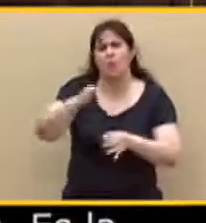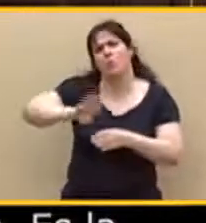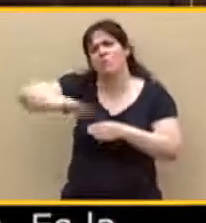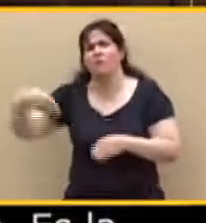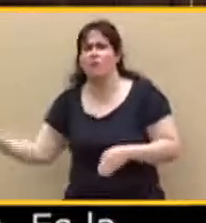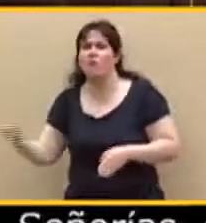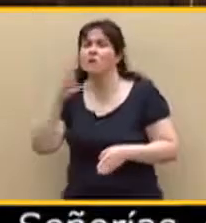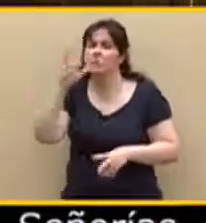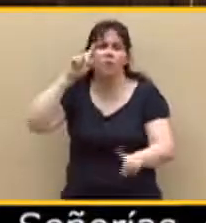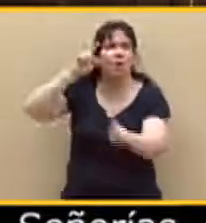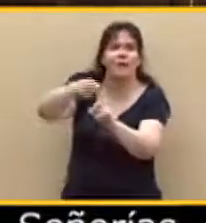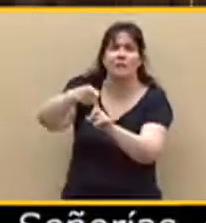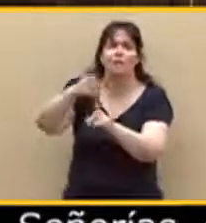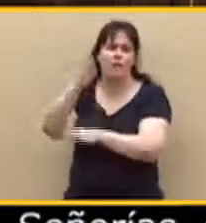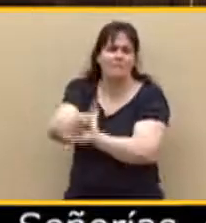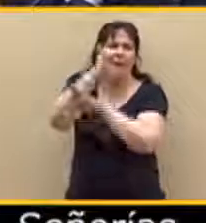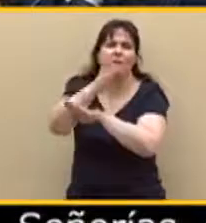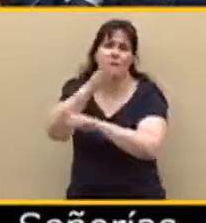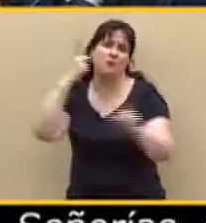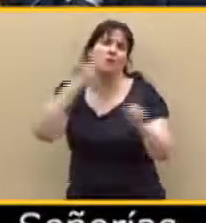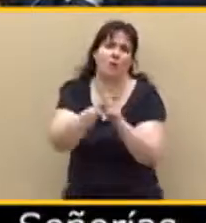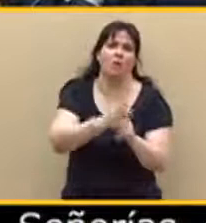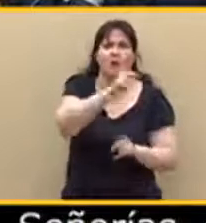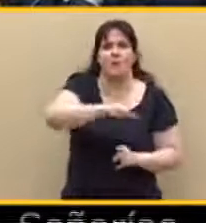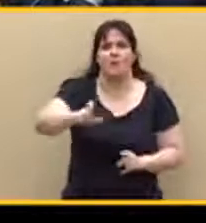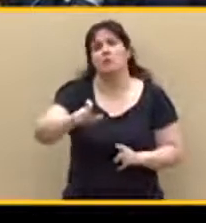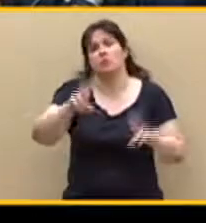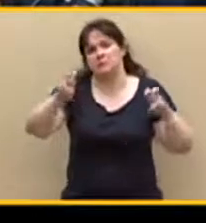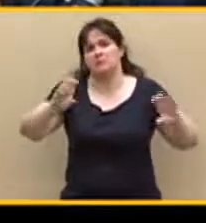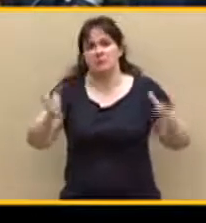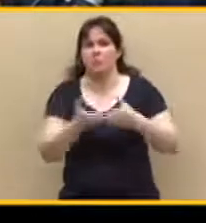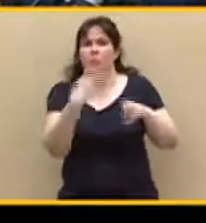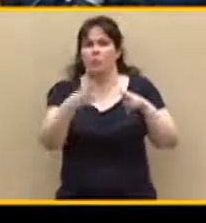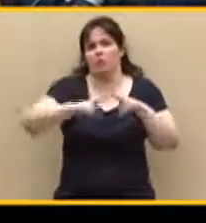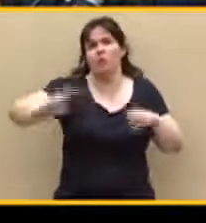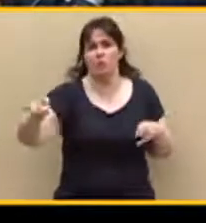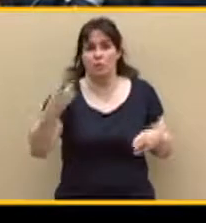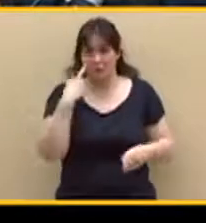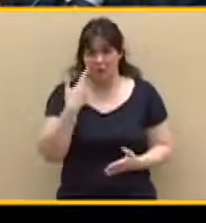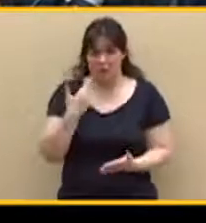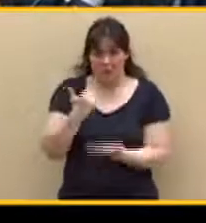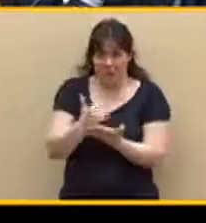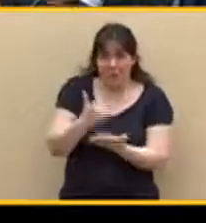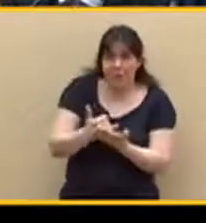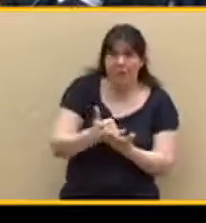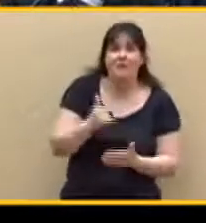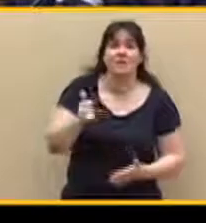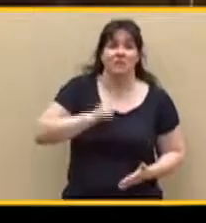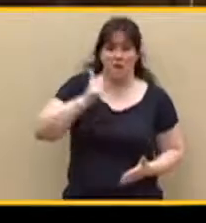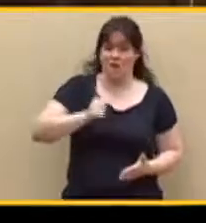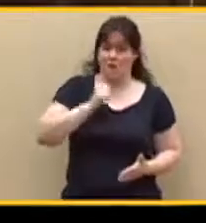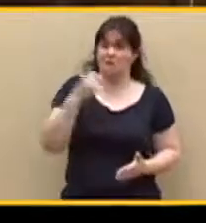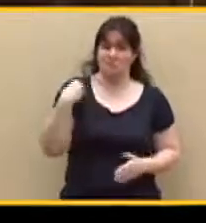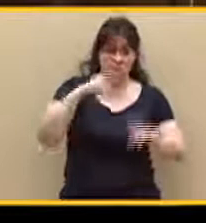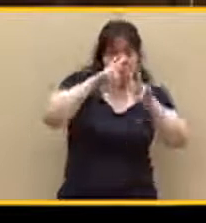de atacar al adversario político. Y miren, las pruebas falsas fabricadas a través de estas investigaciones